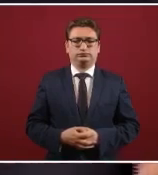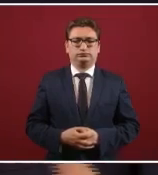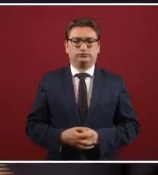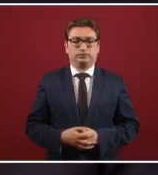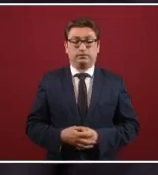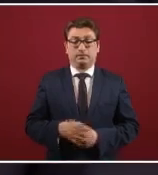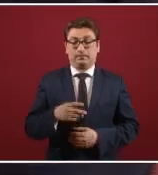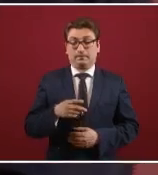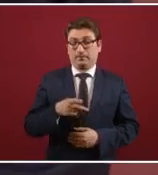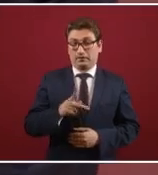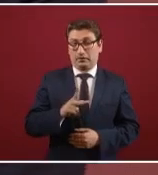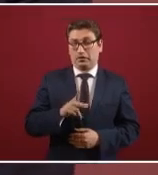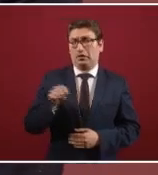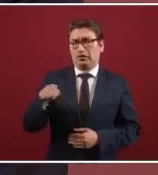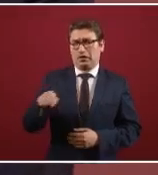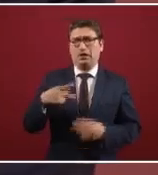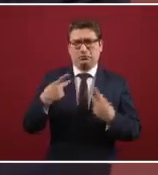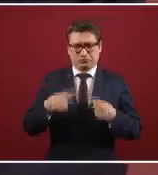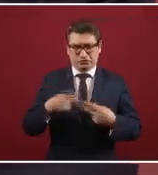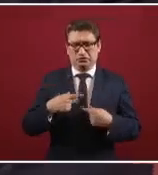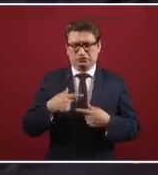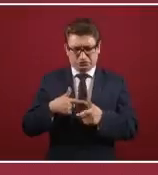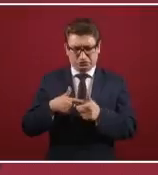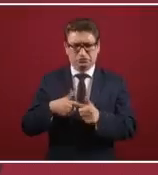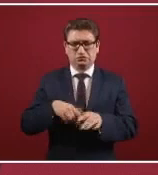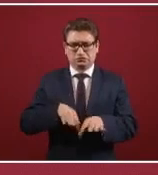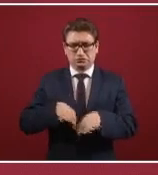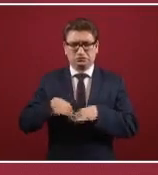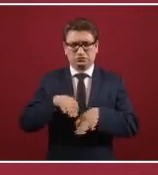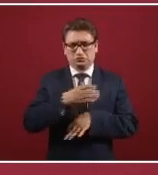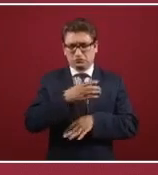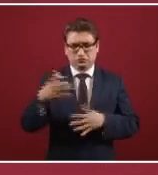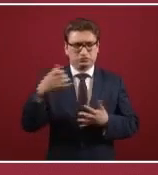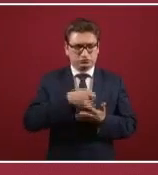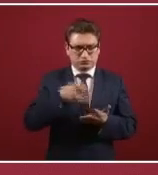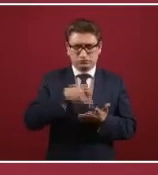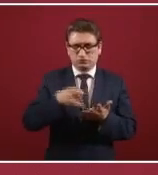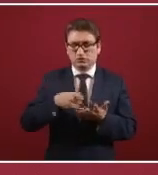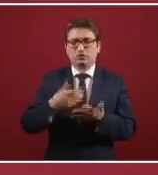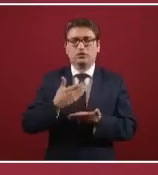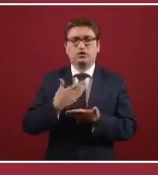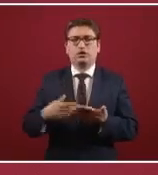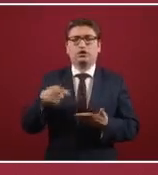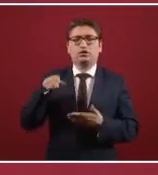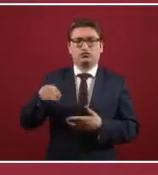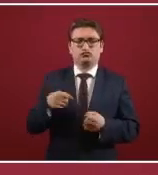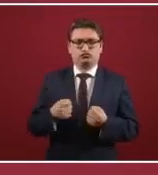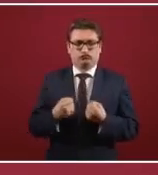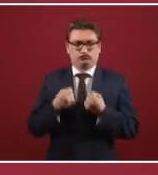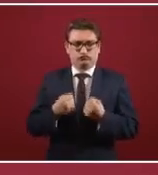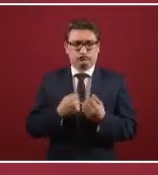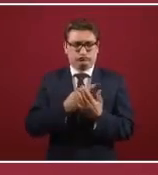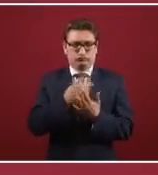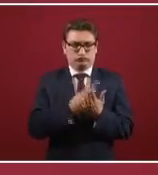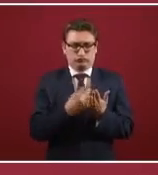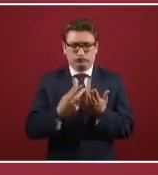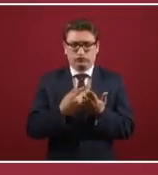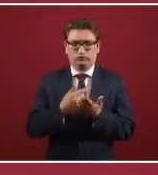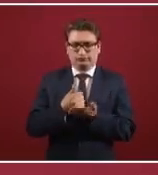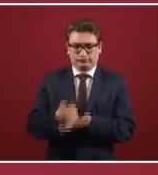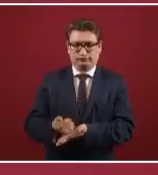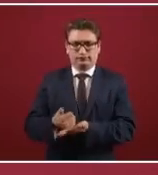sin embargo la gente sigue trabajando la agricultura entonces ahora vamos a reforzar con un programa